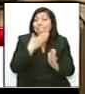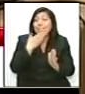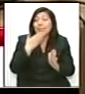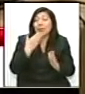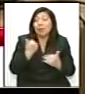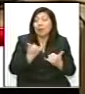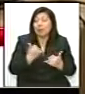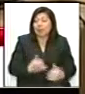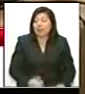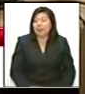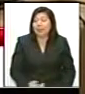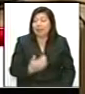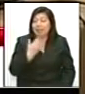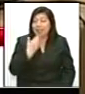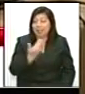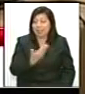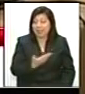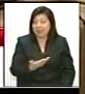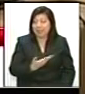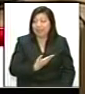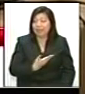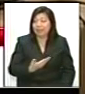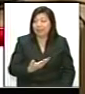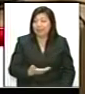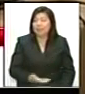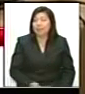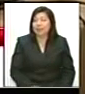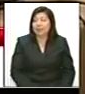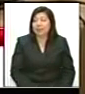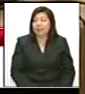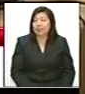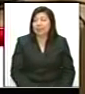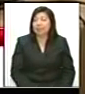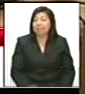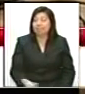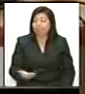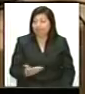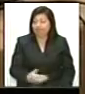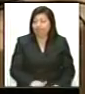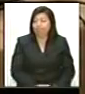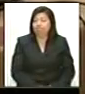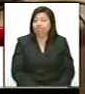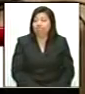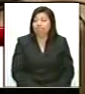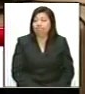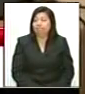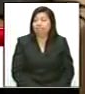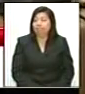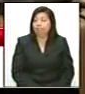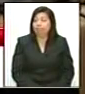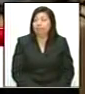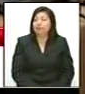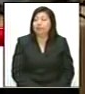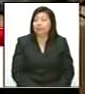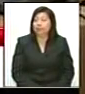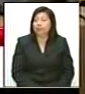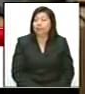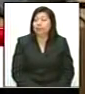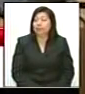circunstancias actuales. Muchísimas gracias, señor presidente, muchísimas gracias, señor ministro y colegas congresistas. Señor ministro.